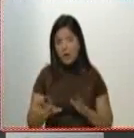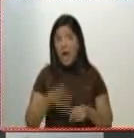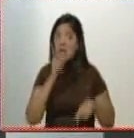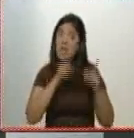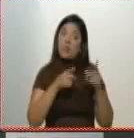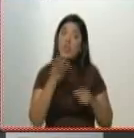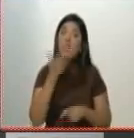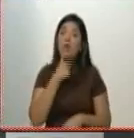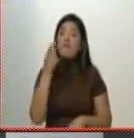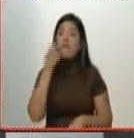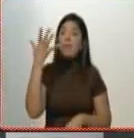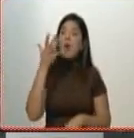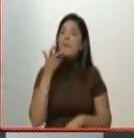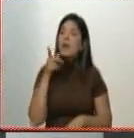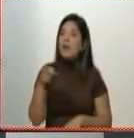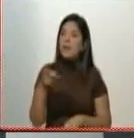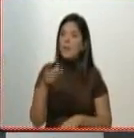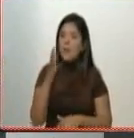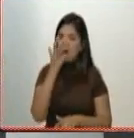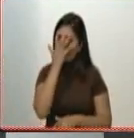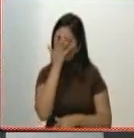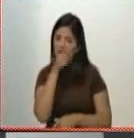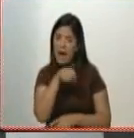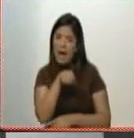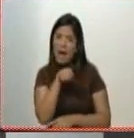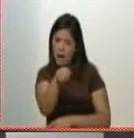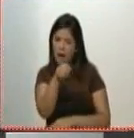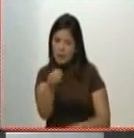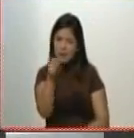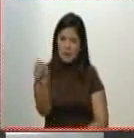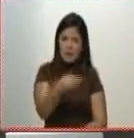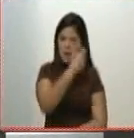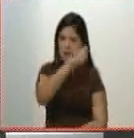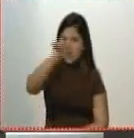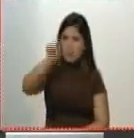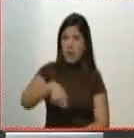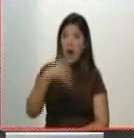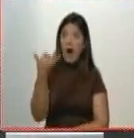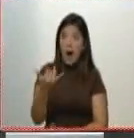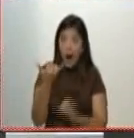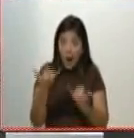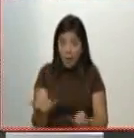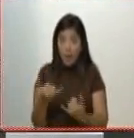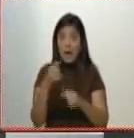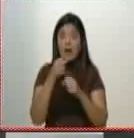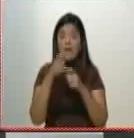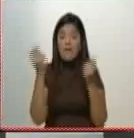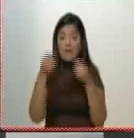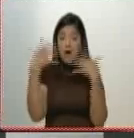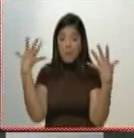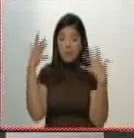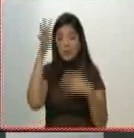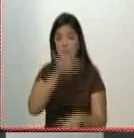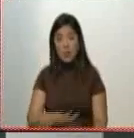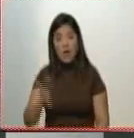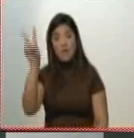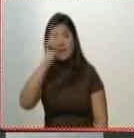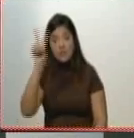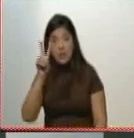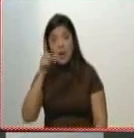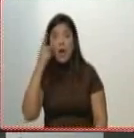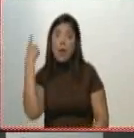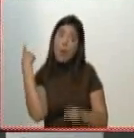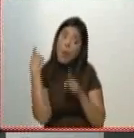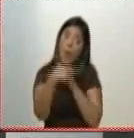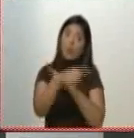conocidas, estoy viendo aquí como la esgrima, que ya comienza a ser una disciplina masiva en Venezuela, y las otras, la lucha,